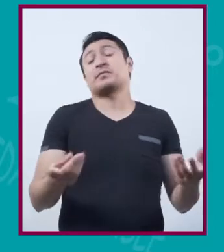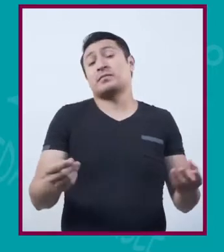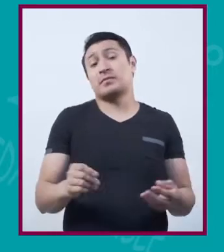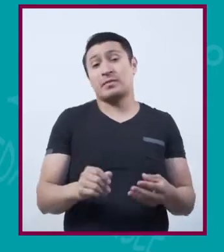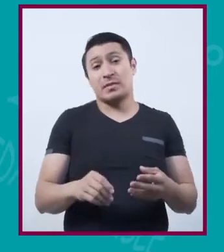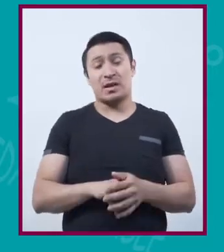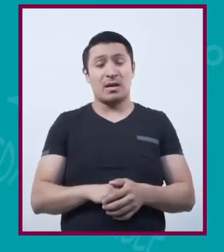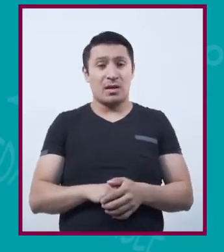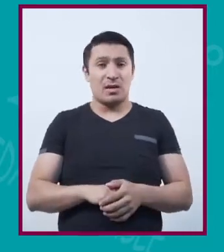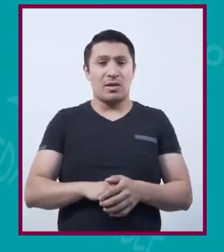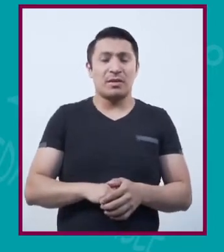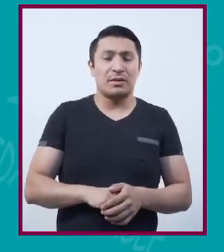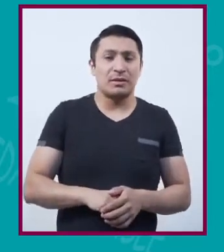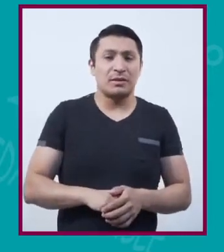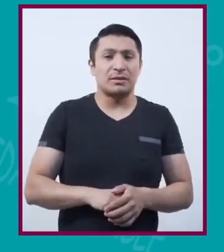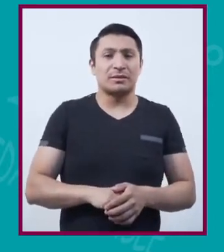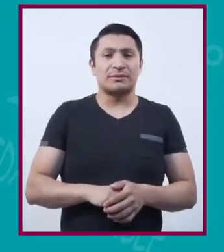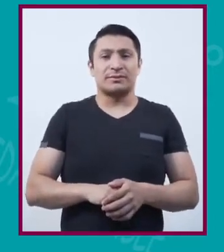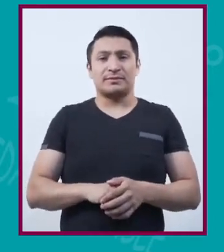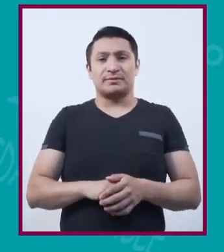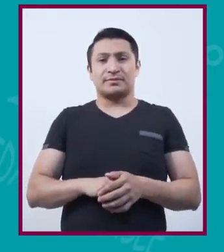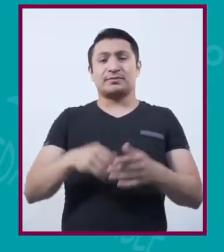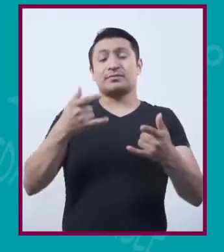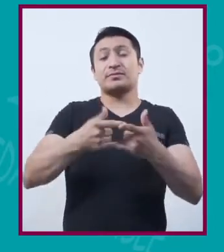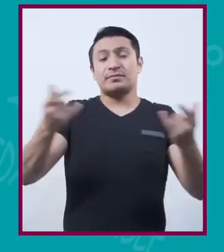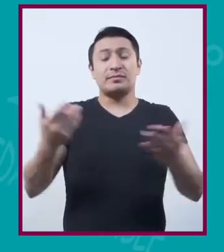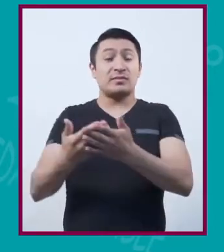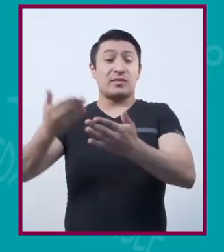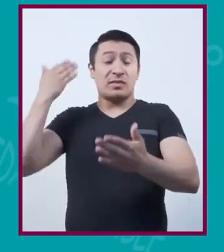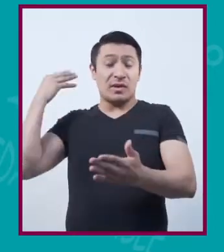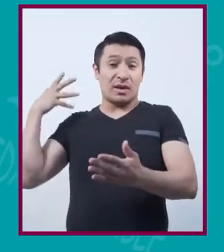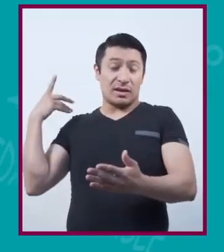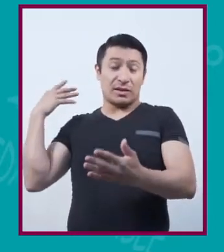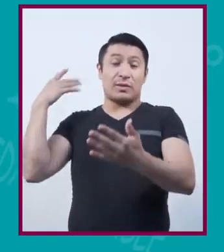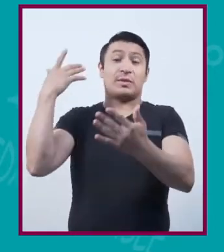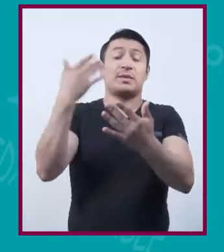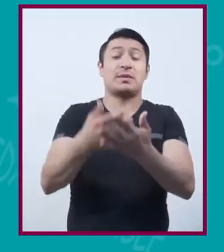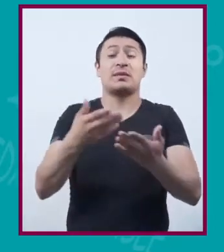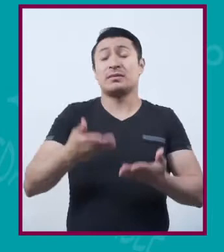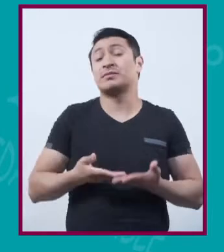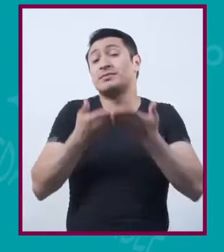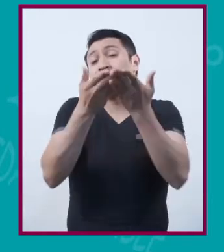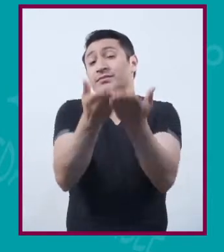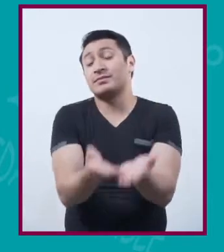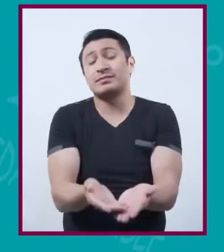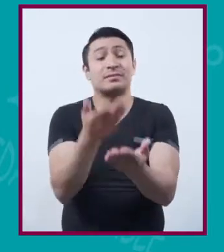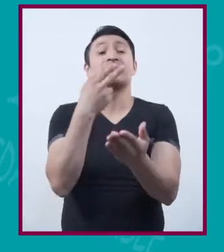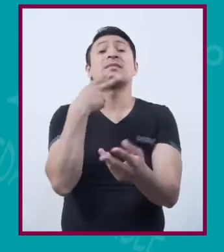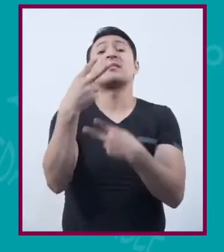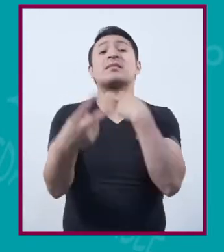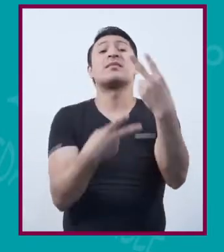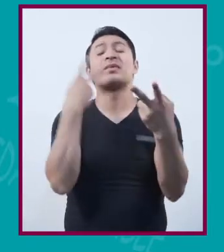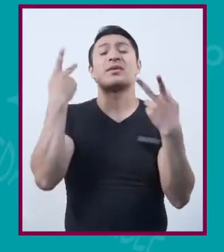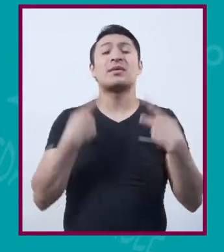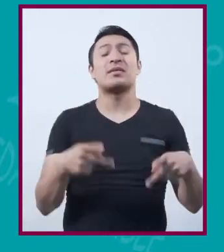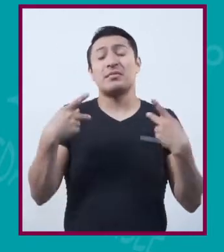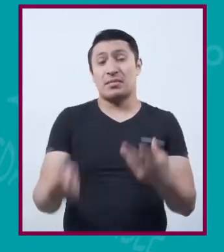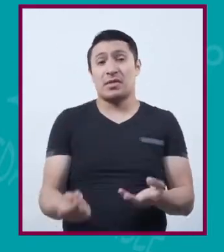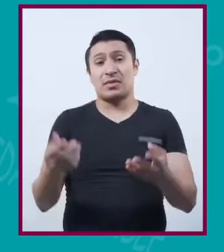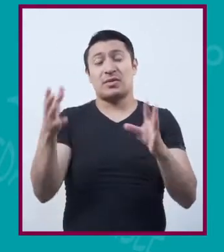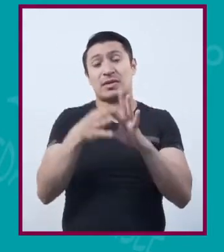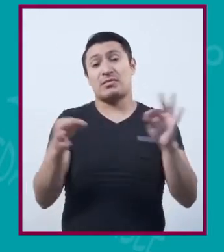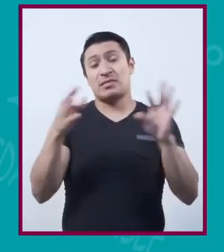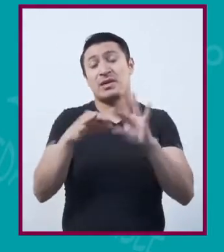la intención piadosa de salvar del olvido aquella parte del pasado que está fuera del ejercicio, que a través de las voces de las